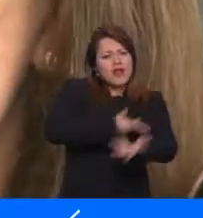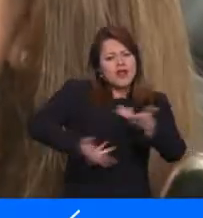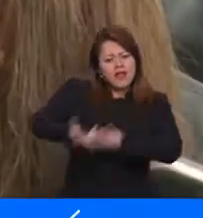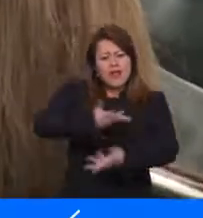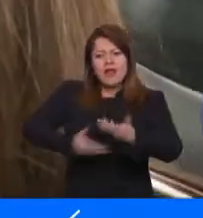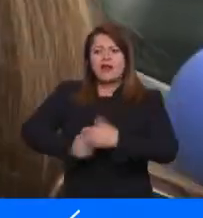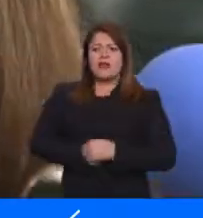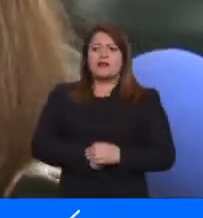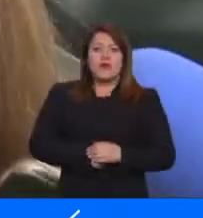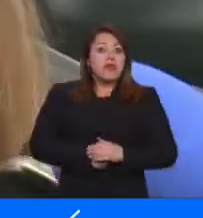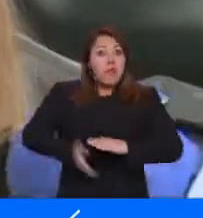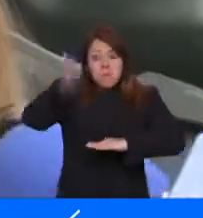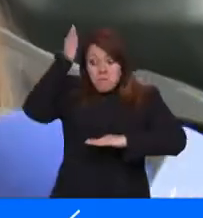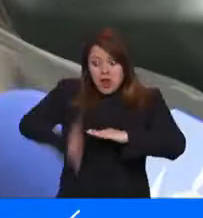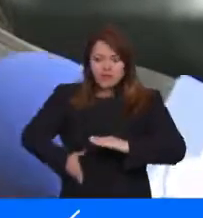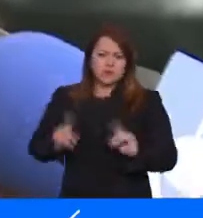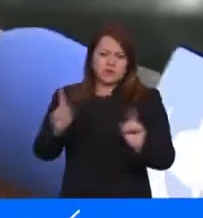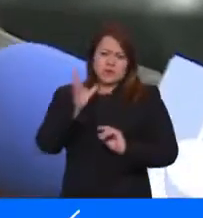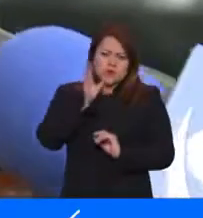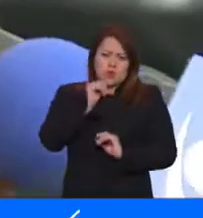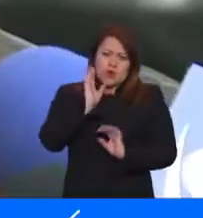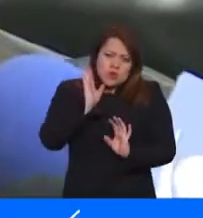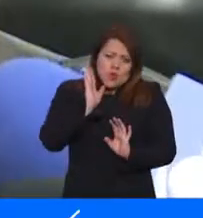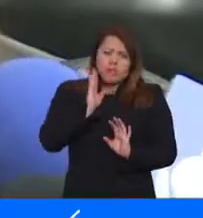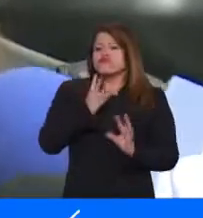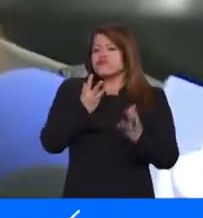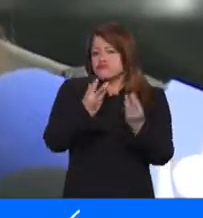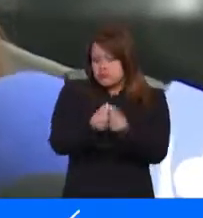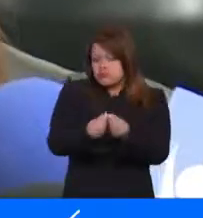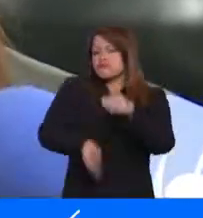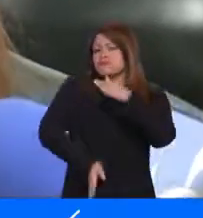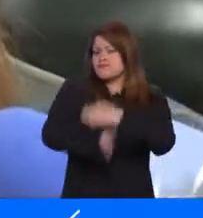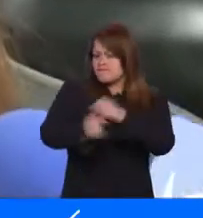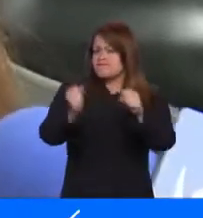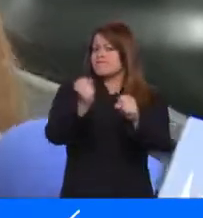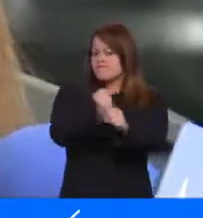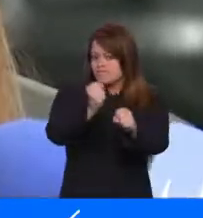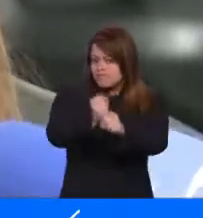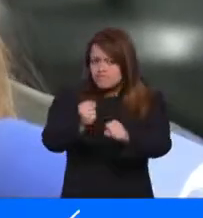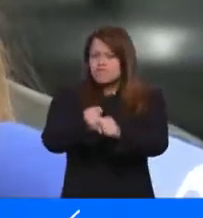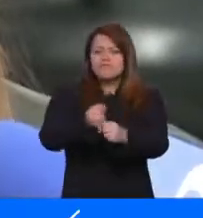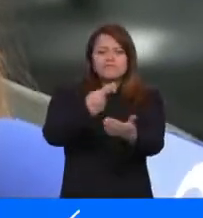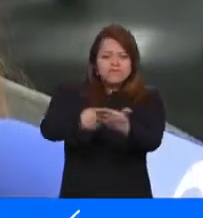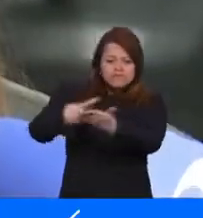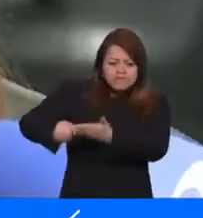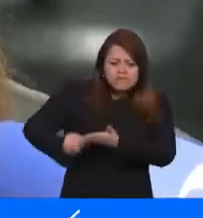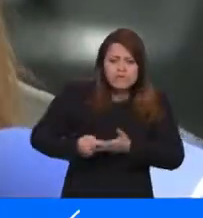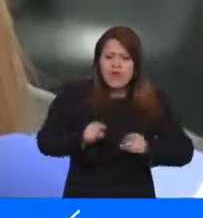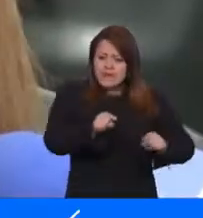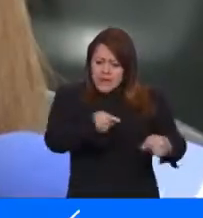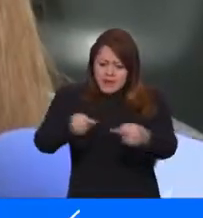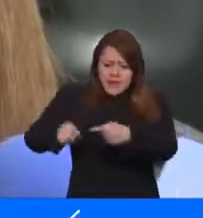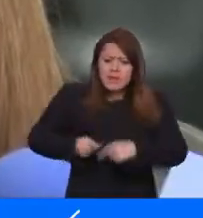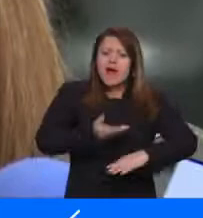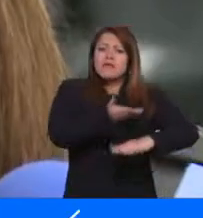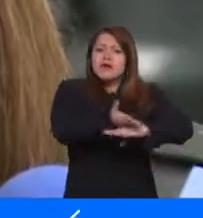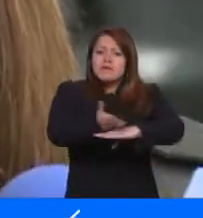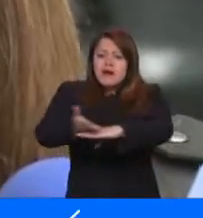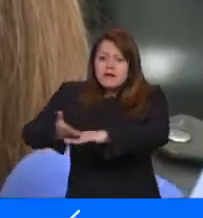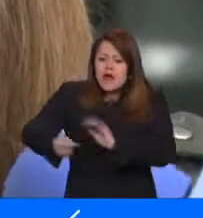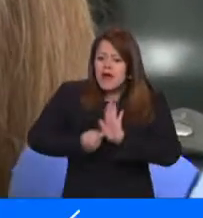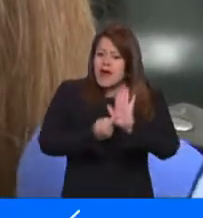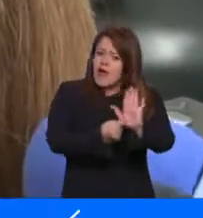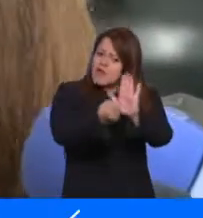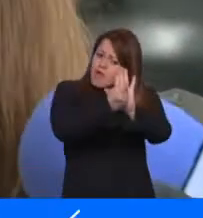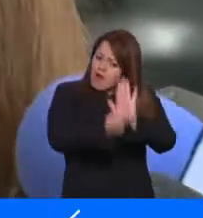no nos han fijado ningún plazo, nosotros estamos trabajando dentro de la invitación del gobierno, presentando nuestros argumentos,